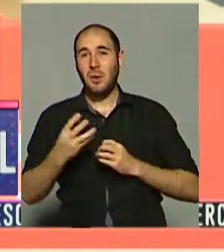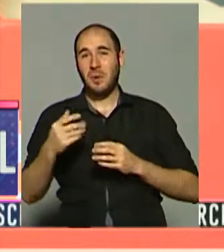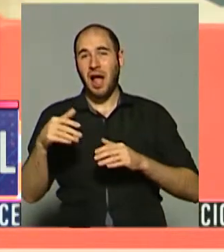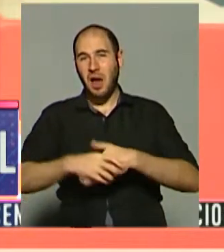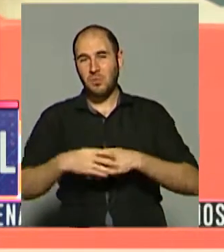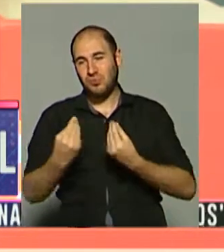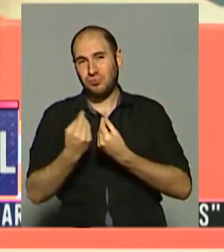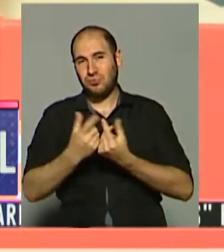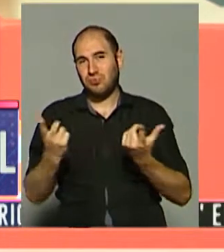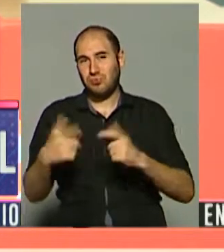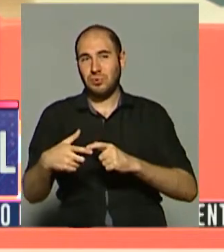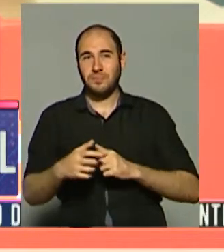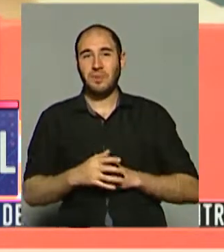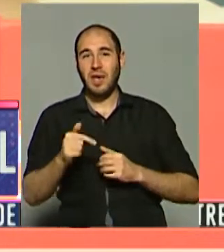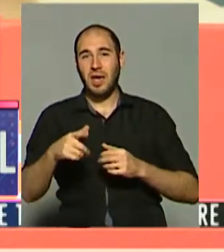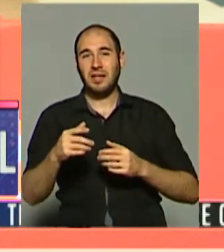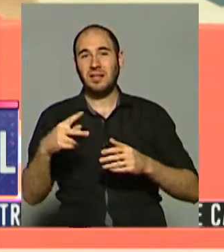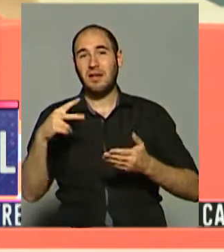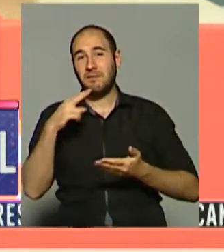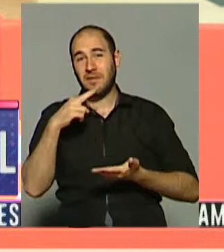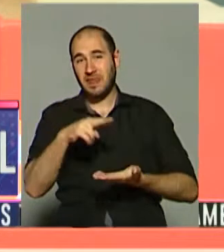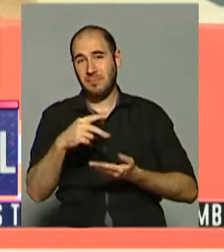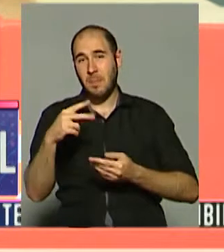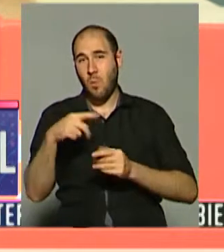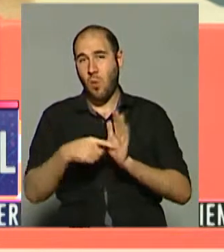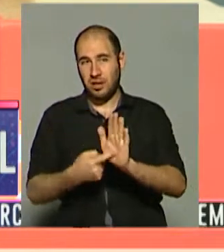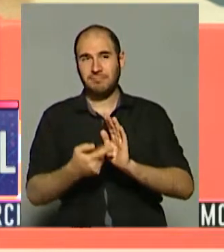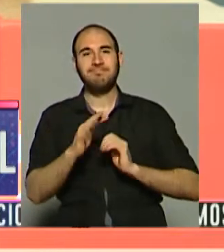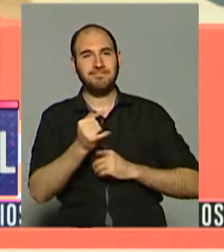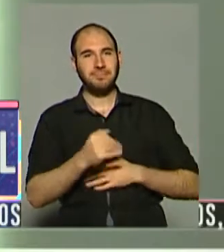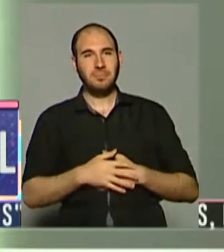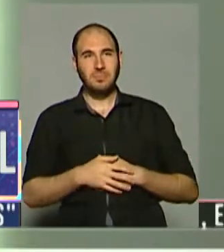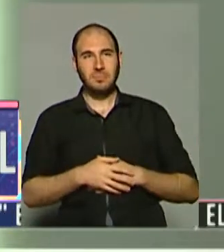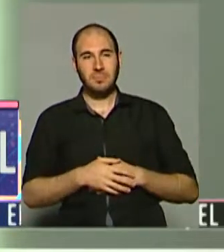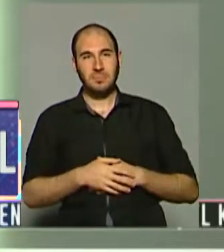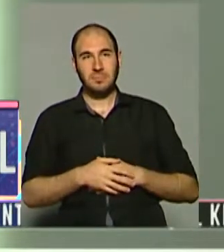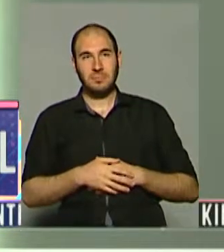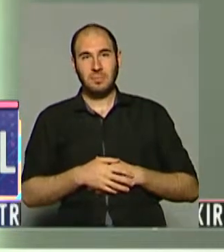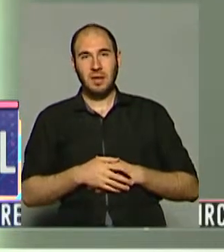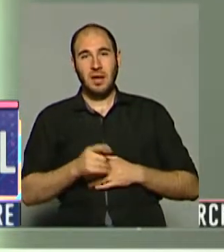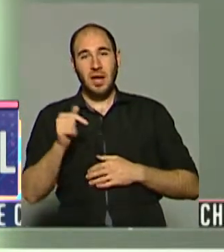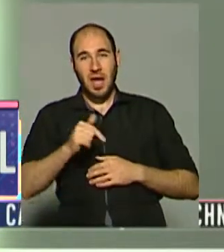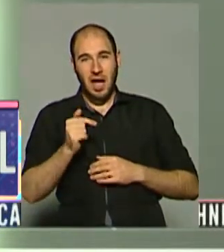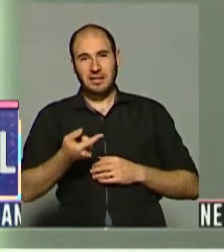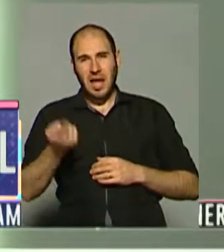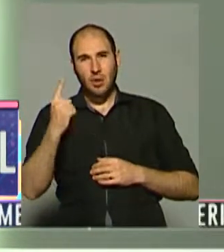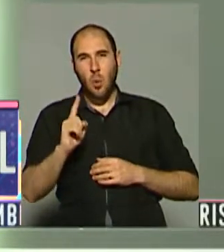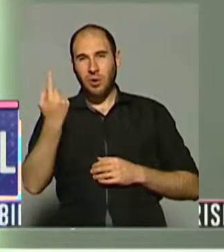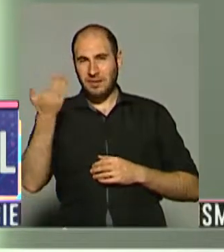varios amigos reunidos para llevar adelante la transmisión de Vendimia. Sí, y es un hecho, si bien se intentó una